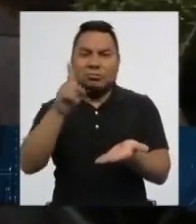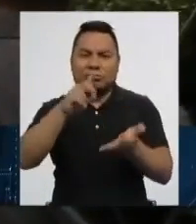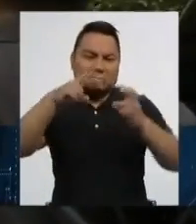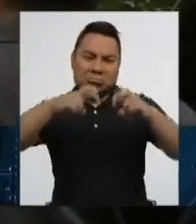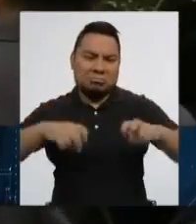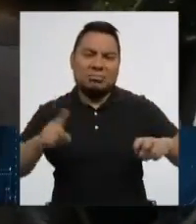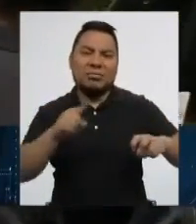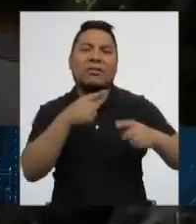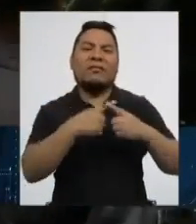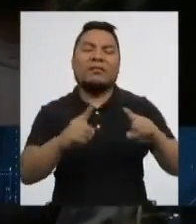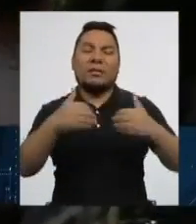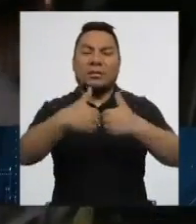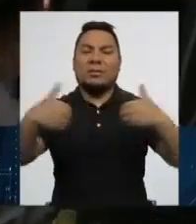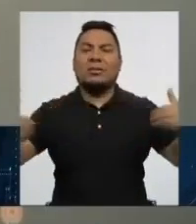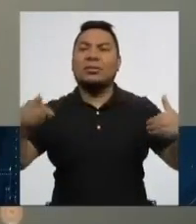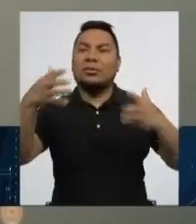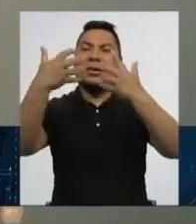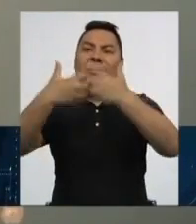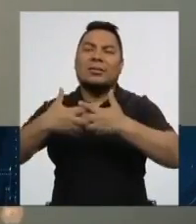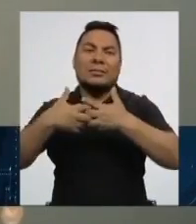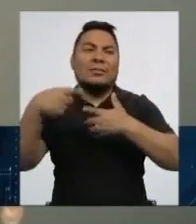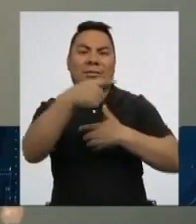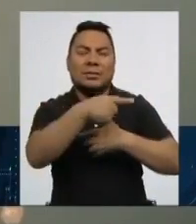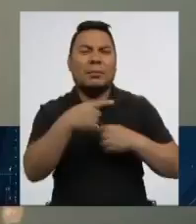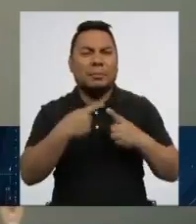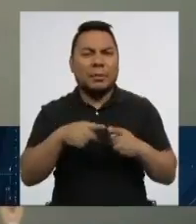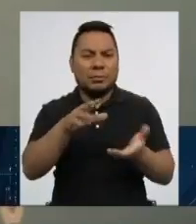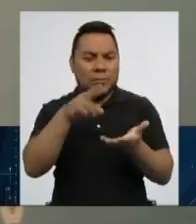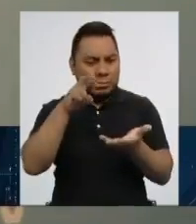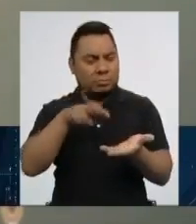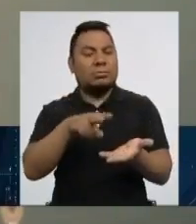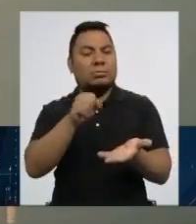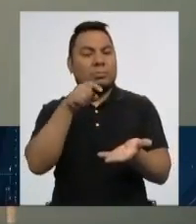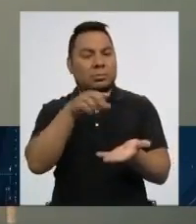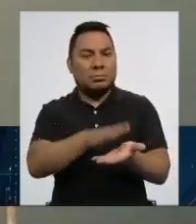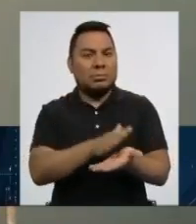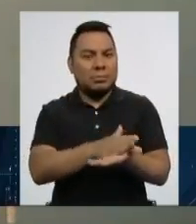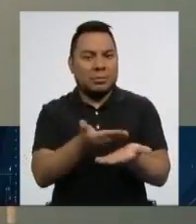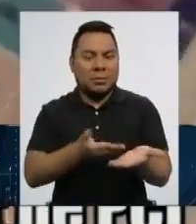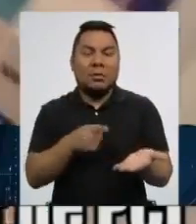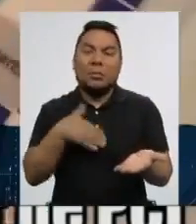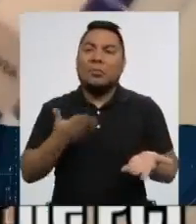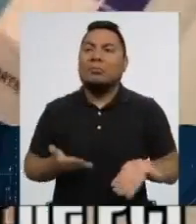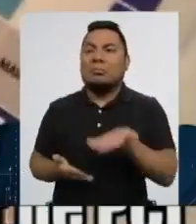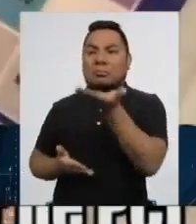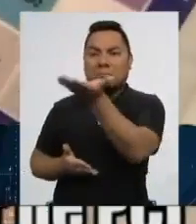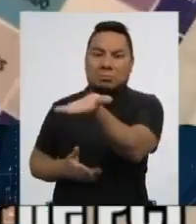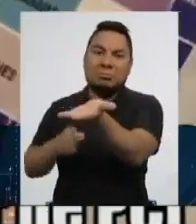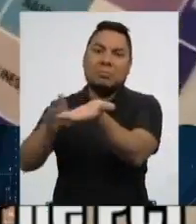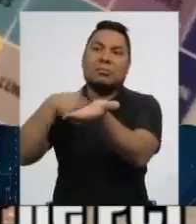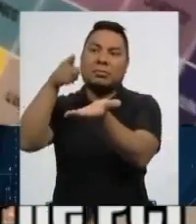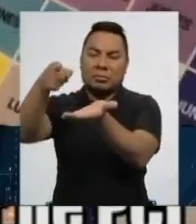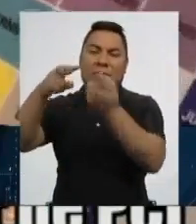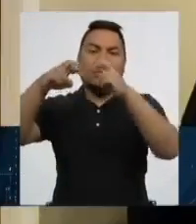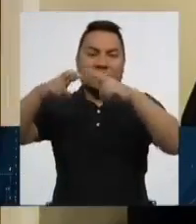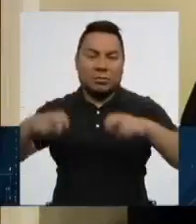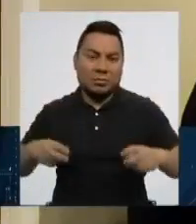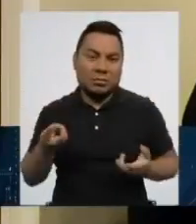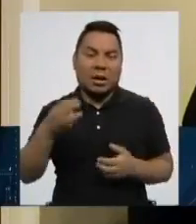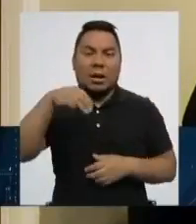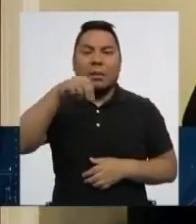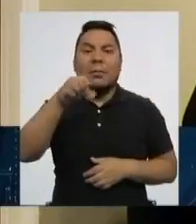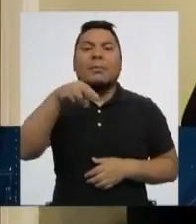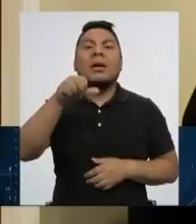sobre el presunto delito de lavado de activos, su hallazgo durante el deslacrado podrían aportar en la investigación de los Mamani videos.